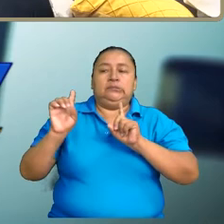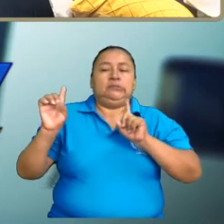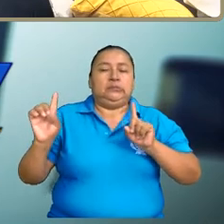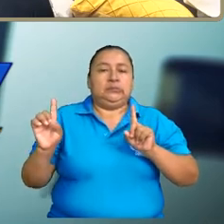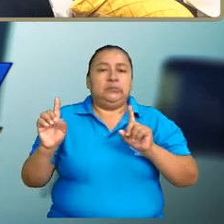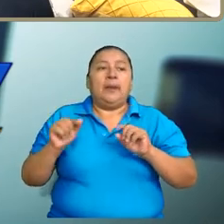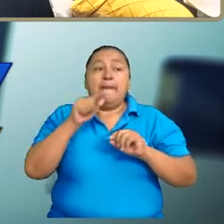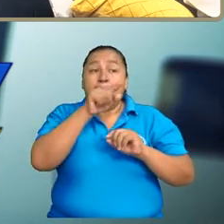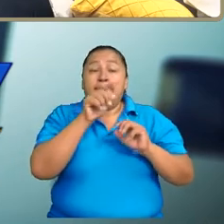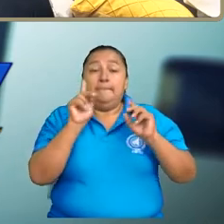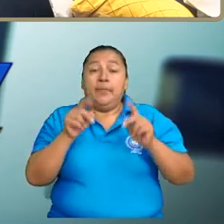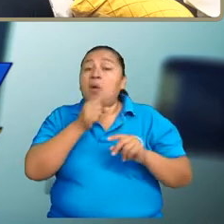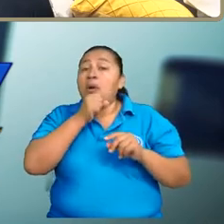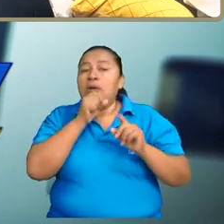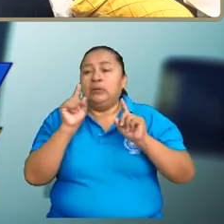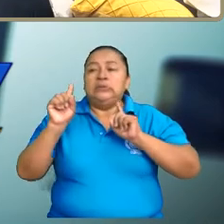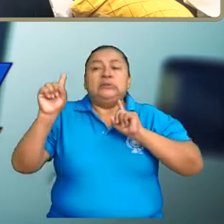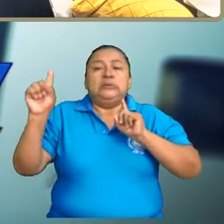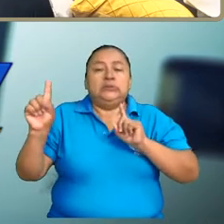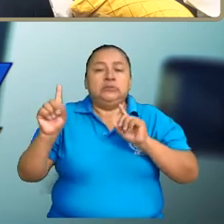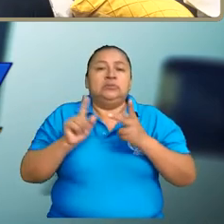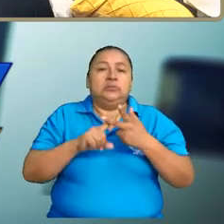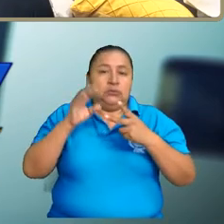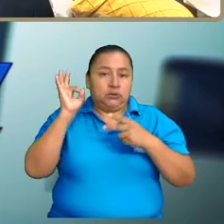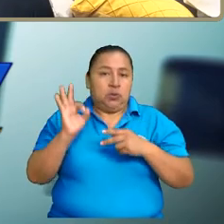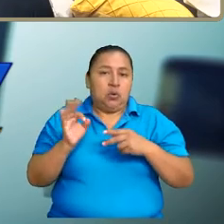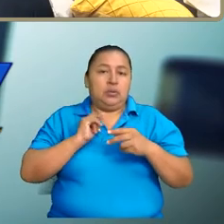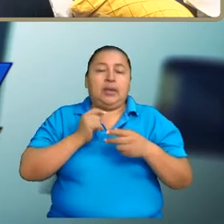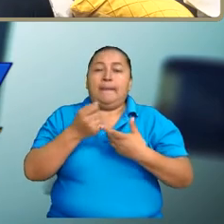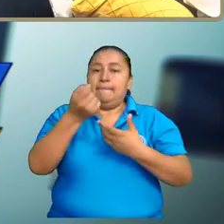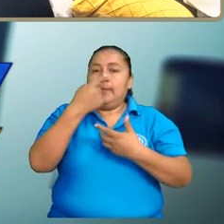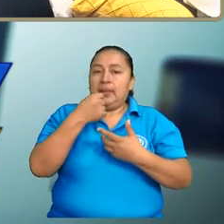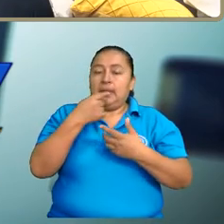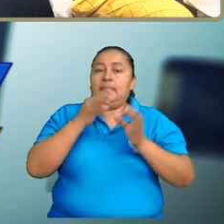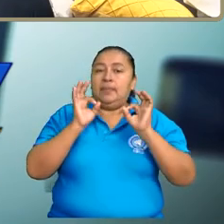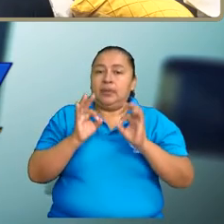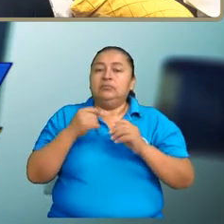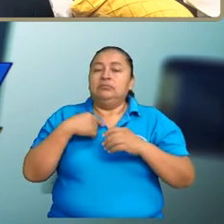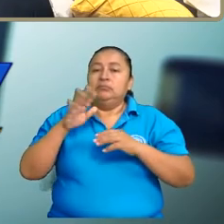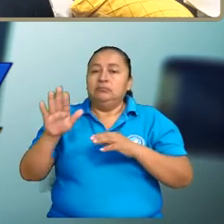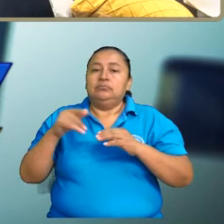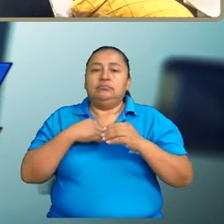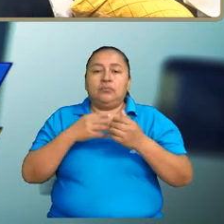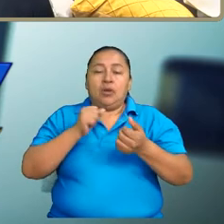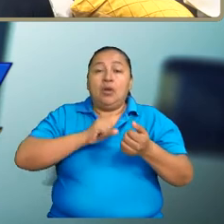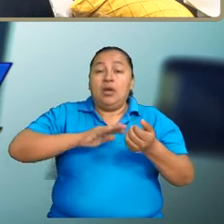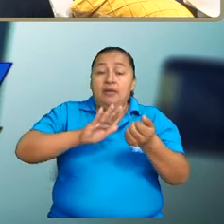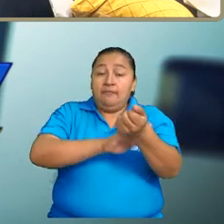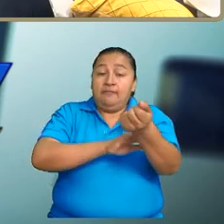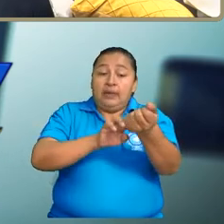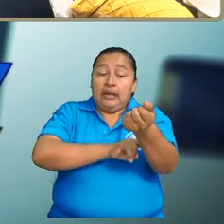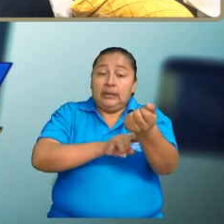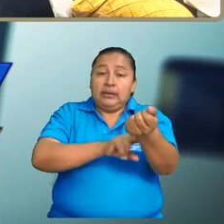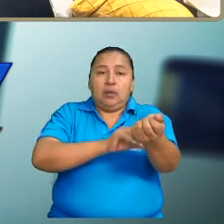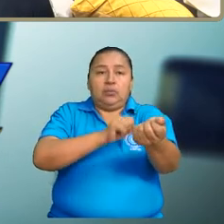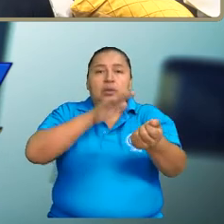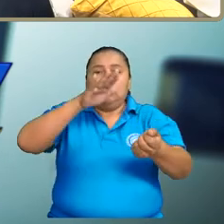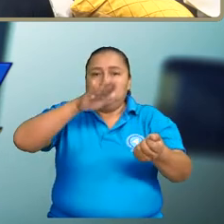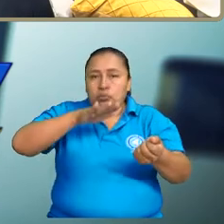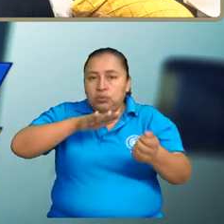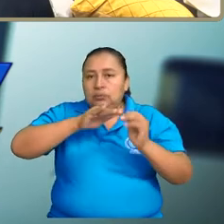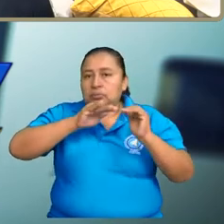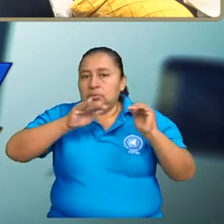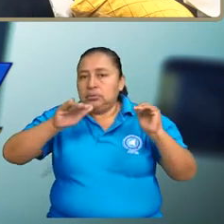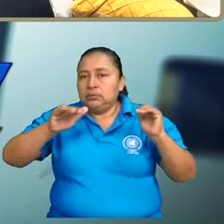su adulto mayor, se le garantice que tenga su tratamiento a mano y que se mantengan sus enfermedades estables y que